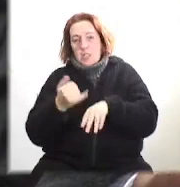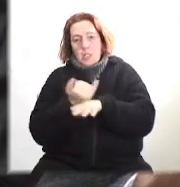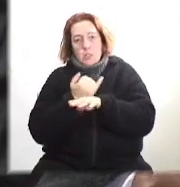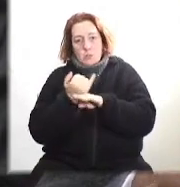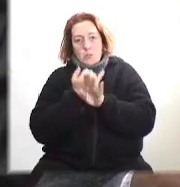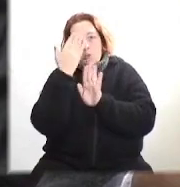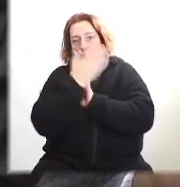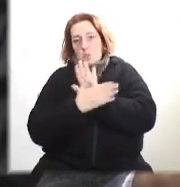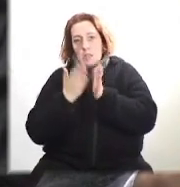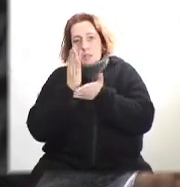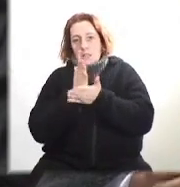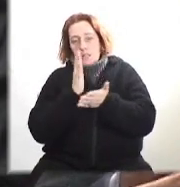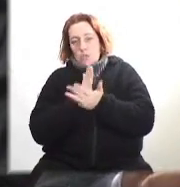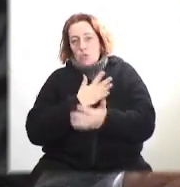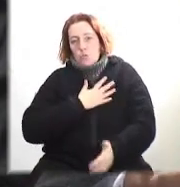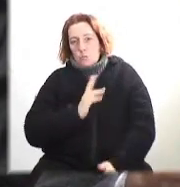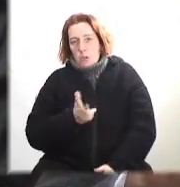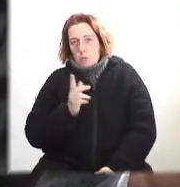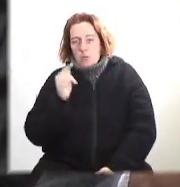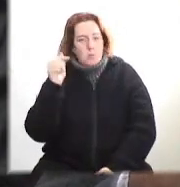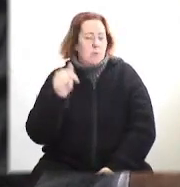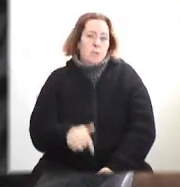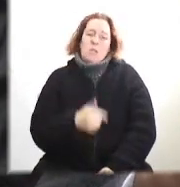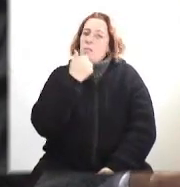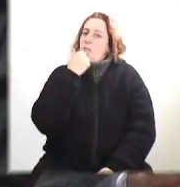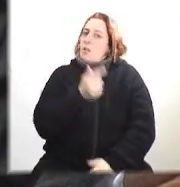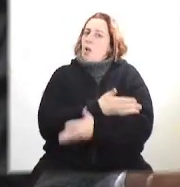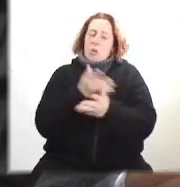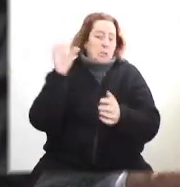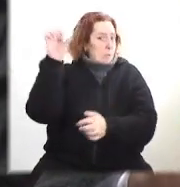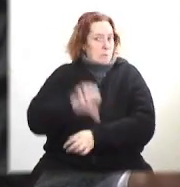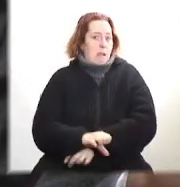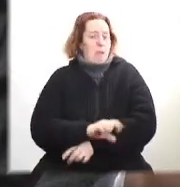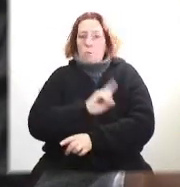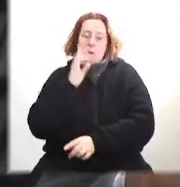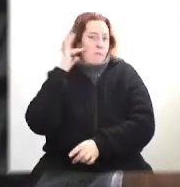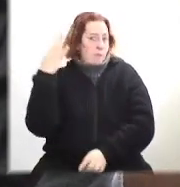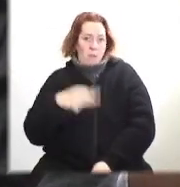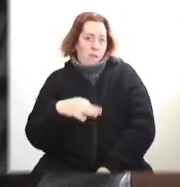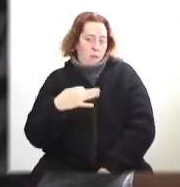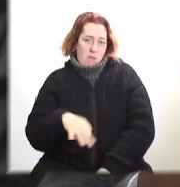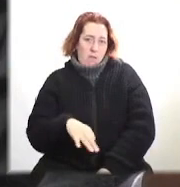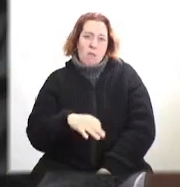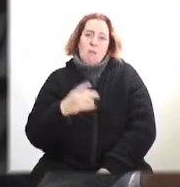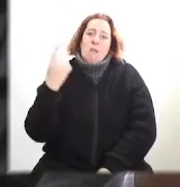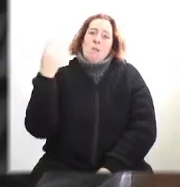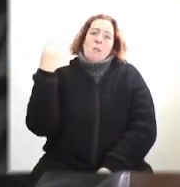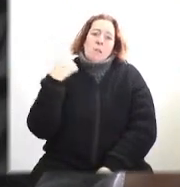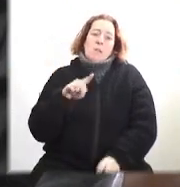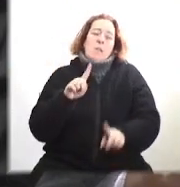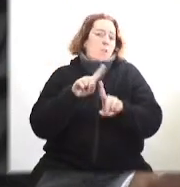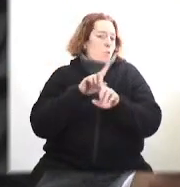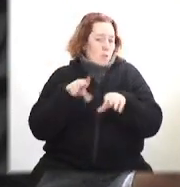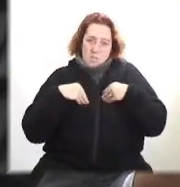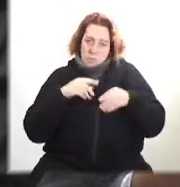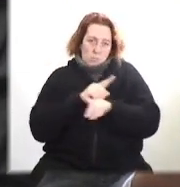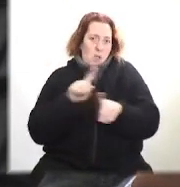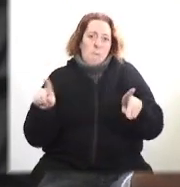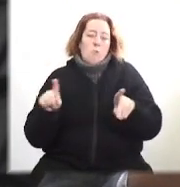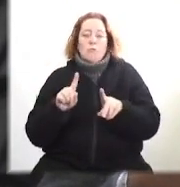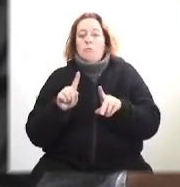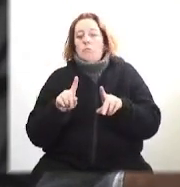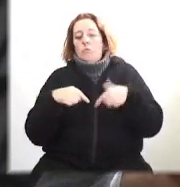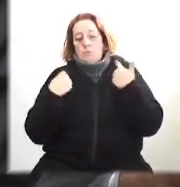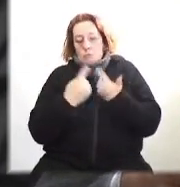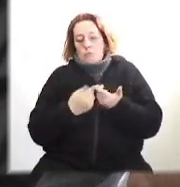una imputación injuriosa, infamante, que no aceptamos y que nosotros en lo personal, y creo que el